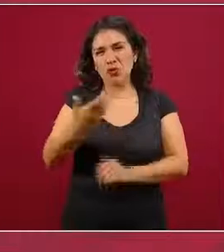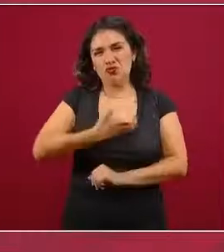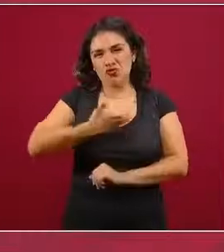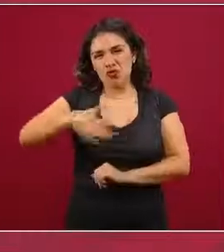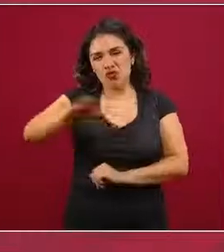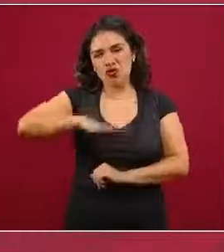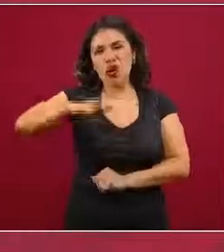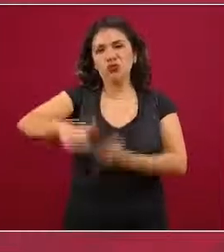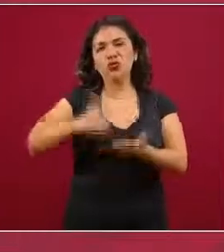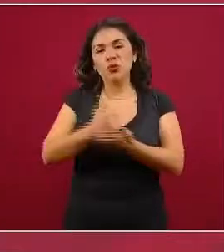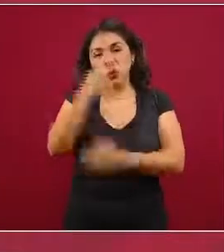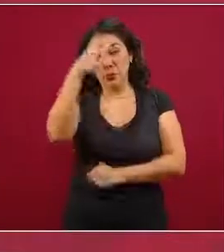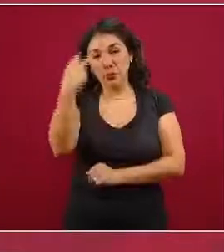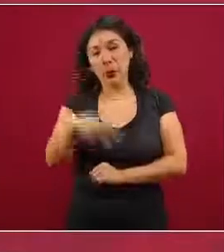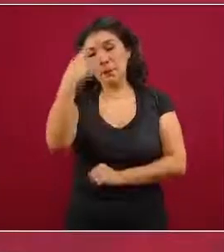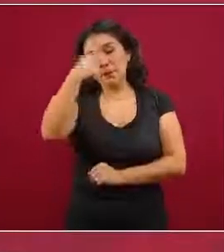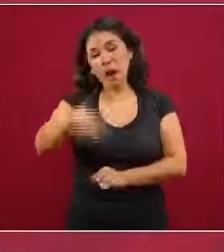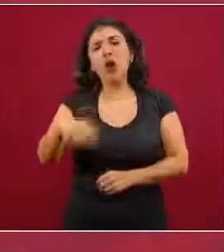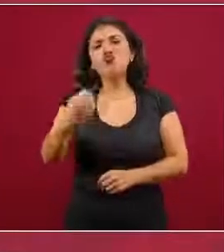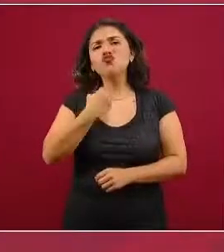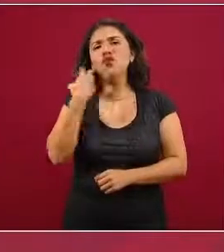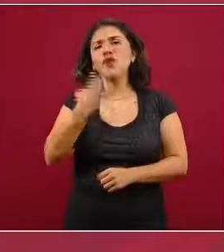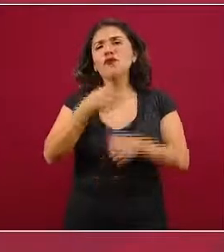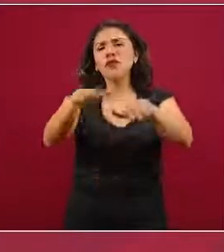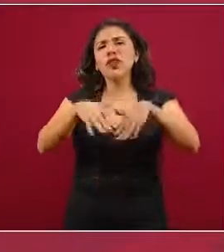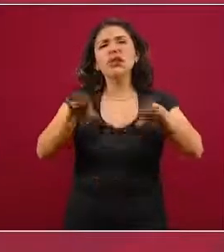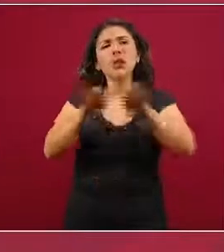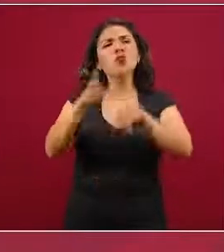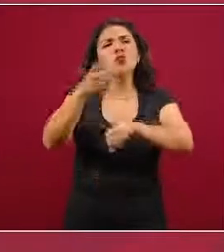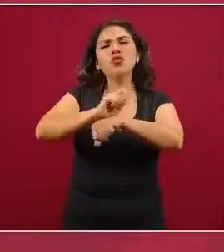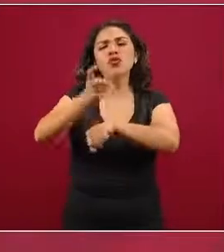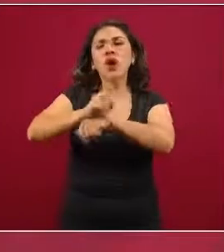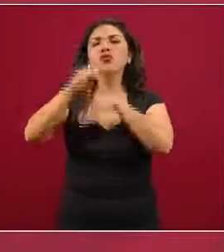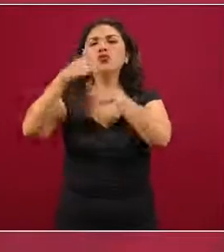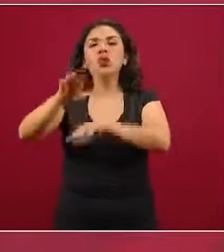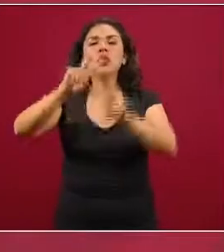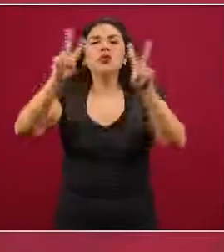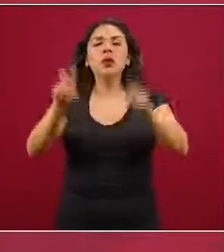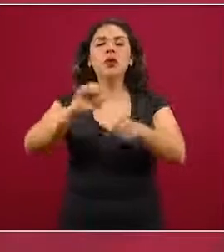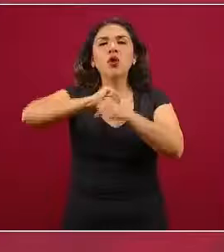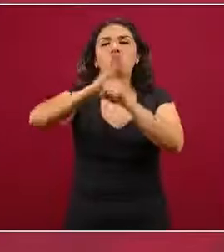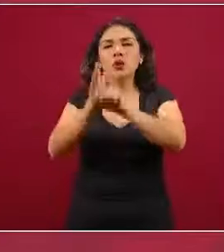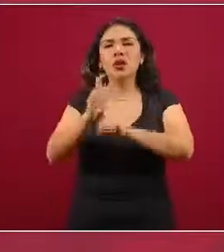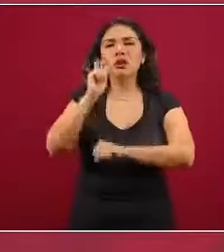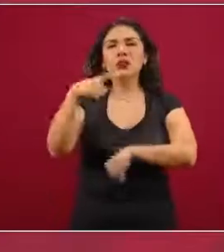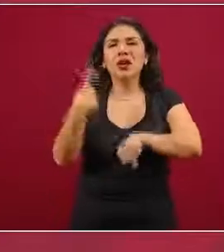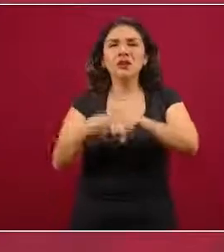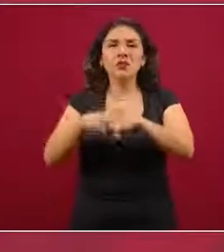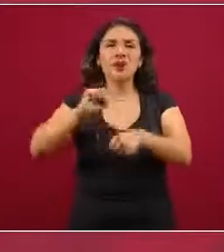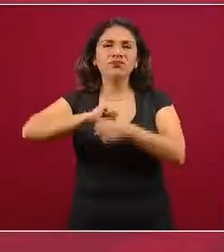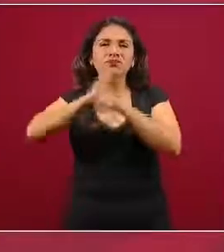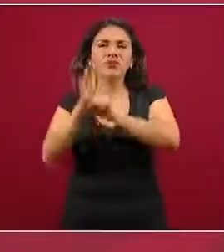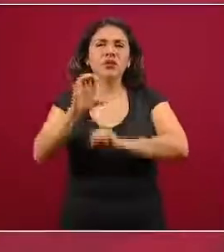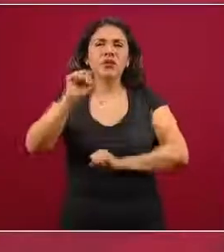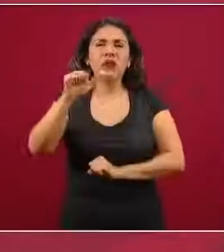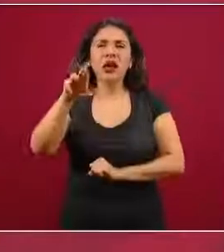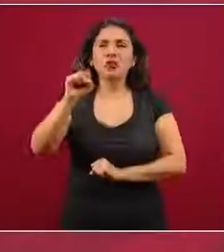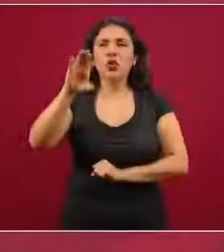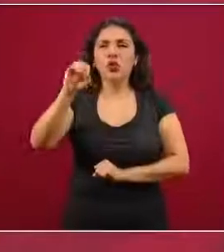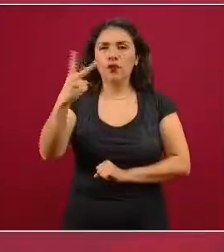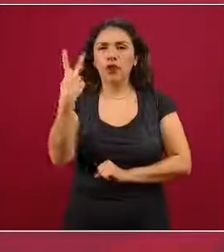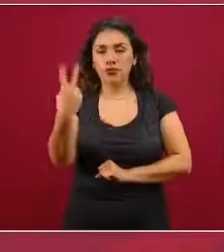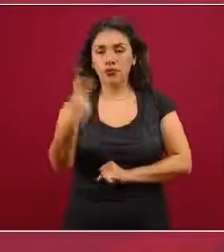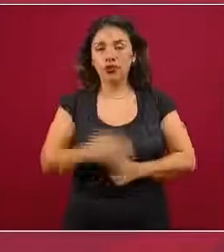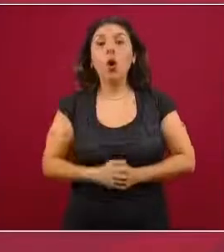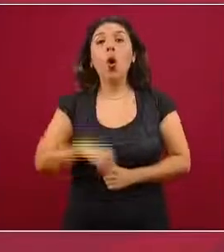Ciudad de México, la conferencia de prensa diaria sobre COVID-19, la pandemia causada por el coronavirus SARS-CoV-2.